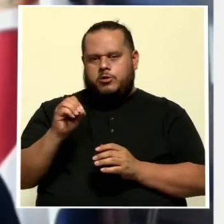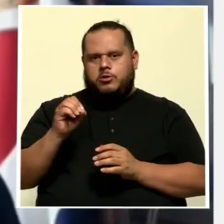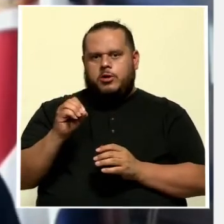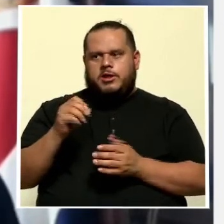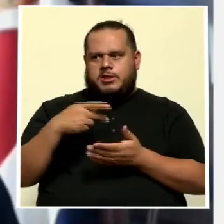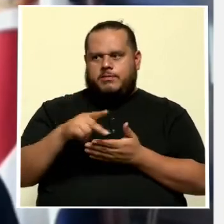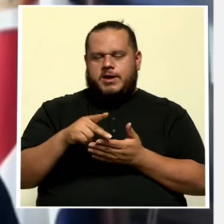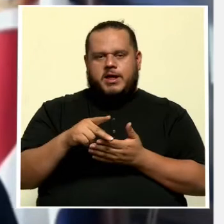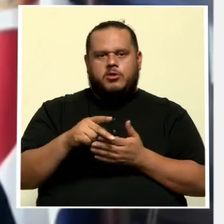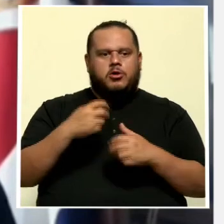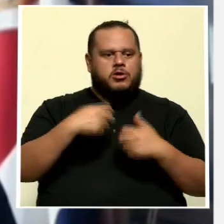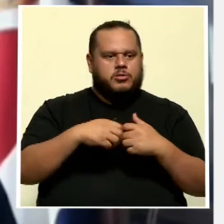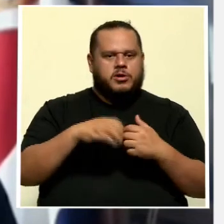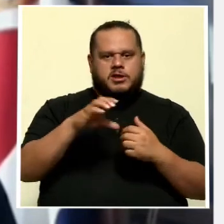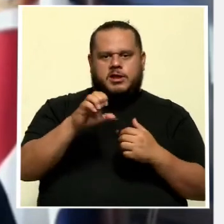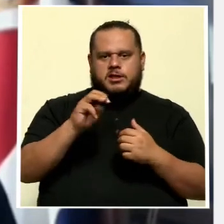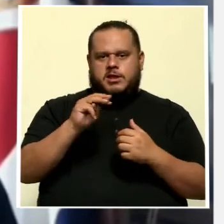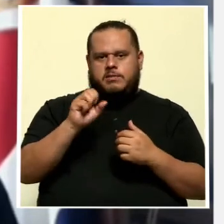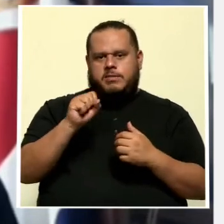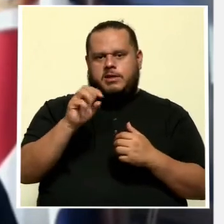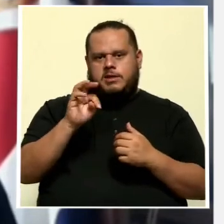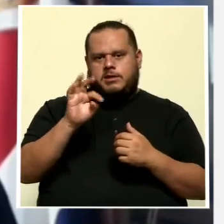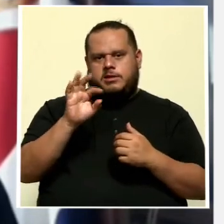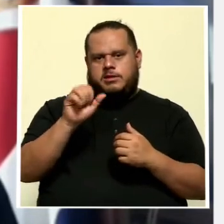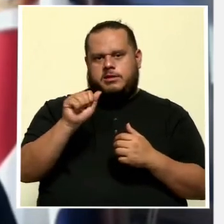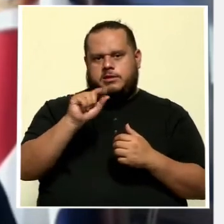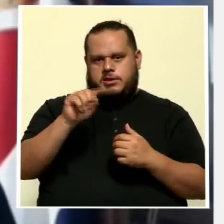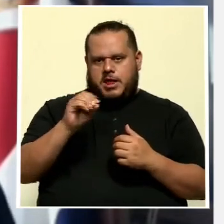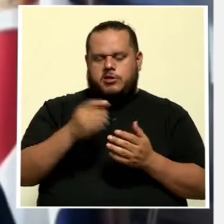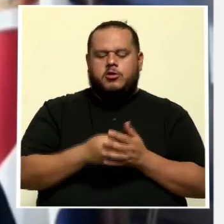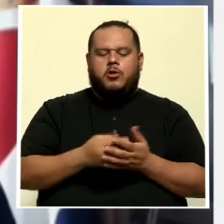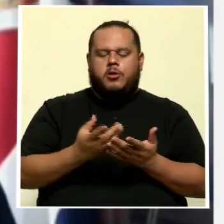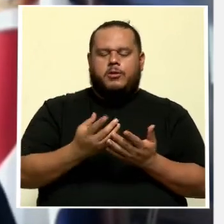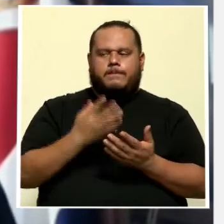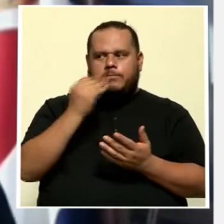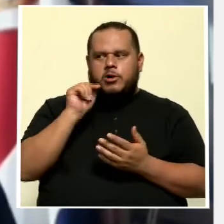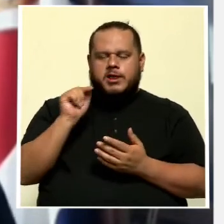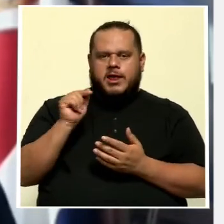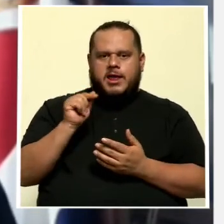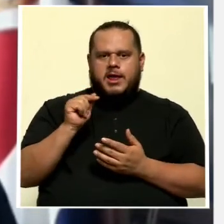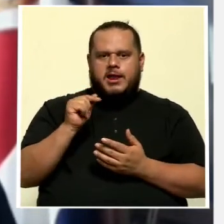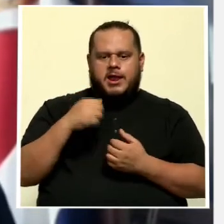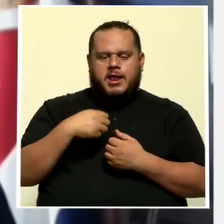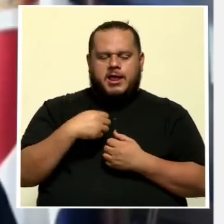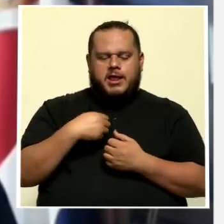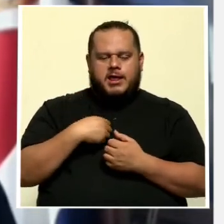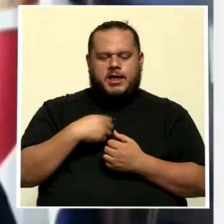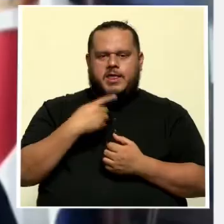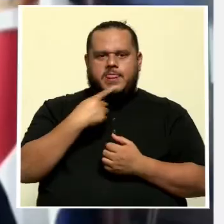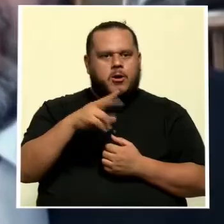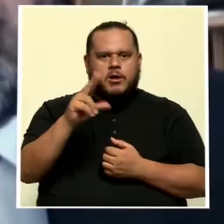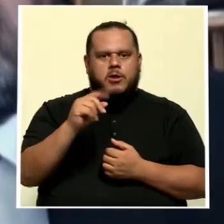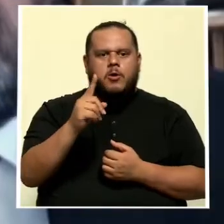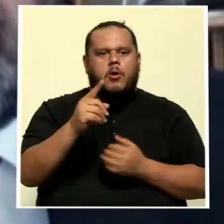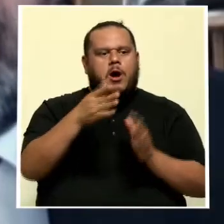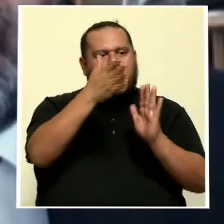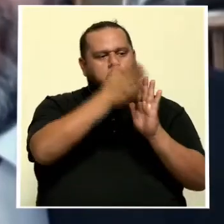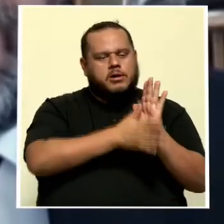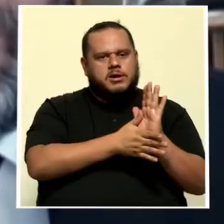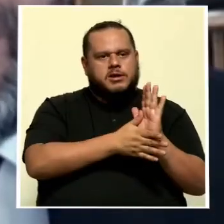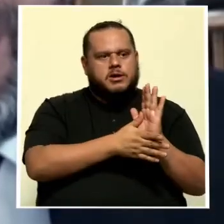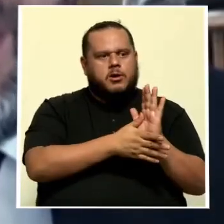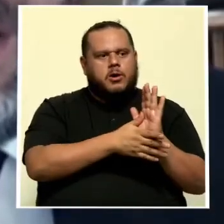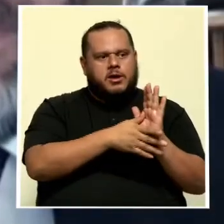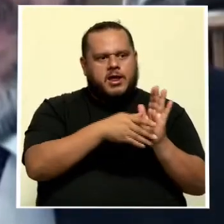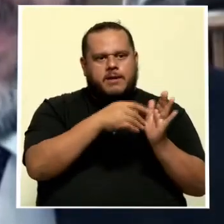cementazo, por un lado, ¿verdad?, de haberse atrevido a objetar un cartel que nos atosiga con el precio del